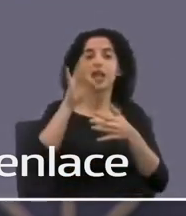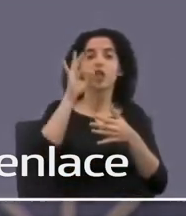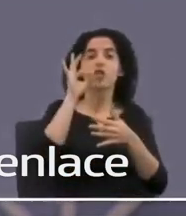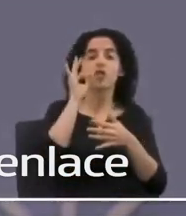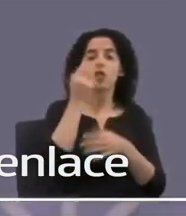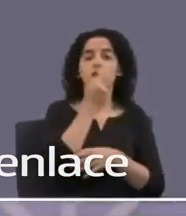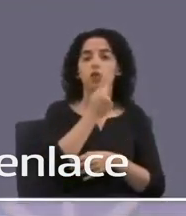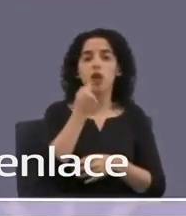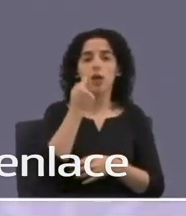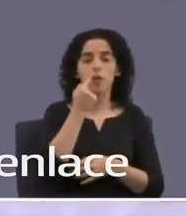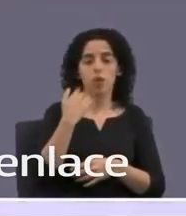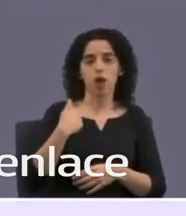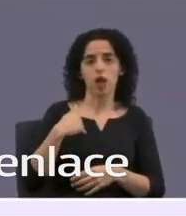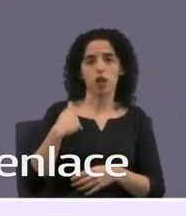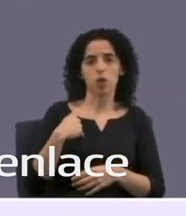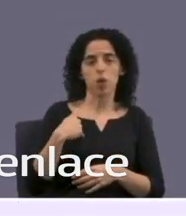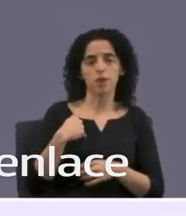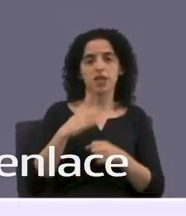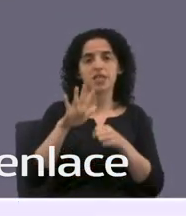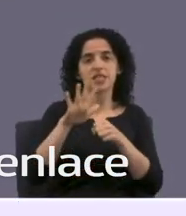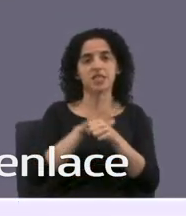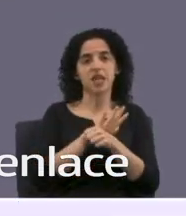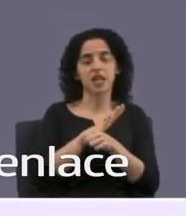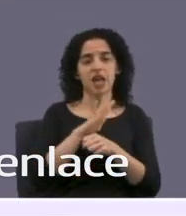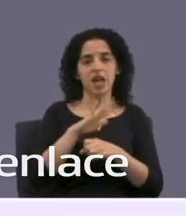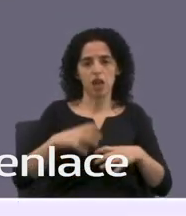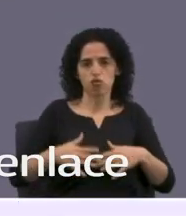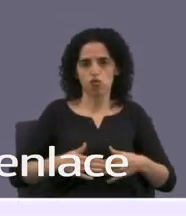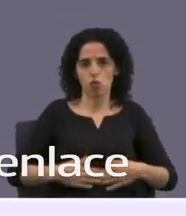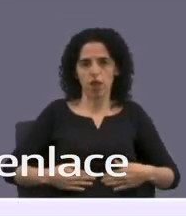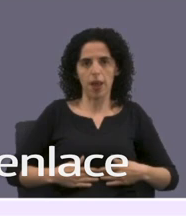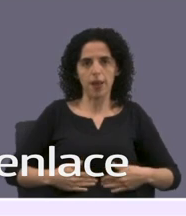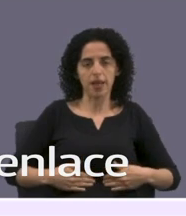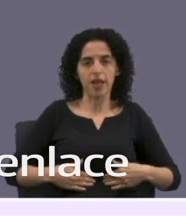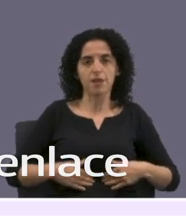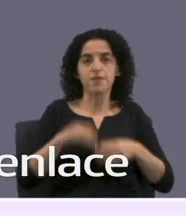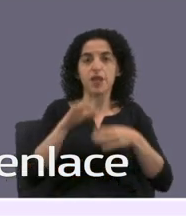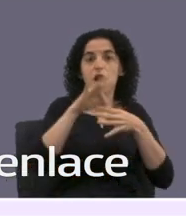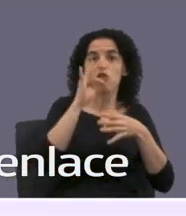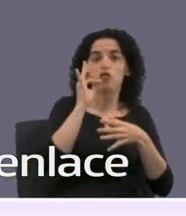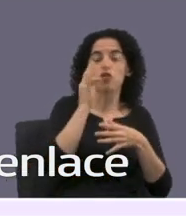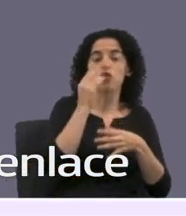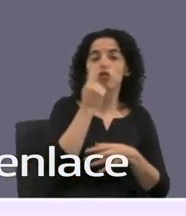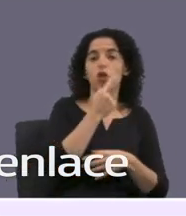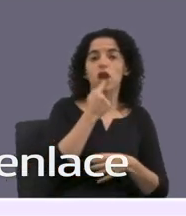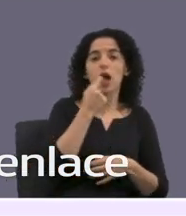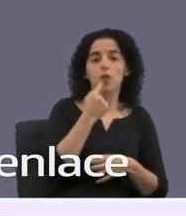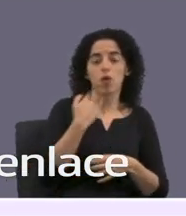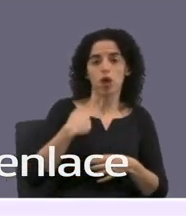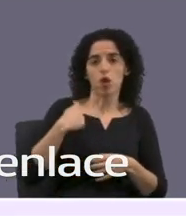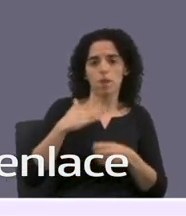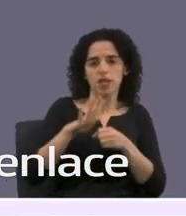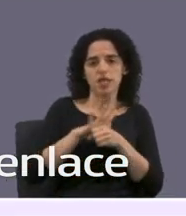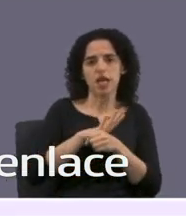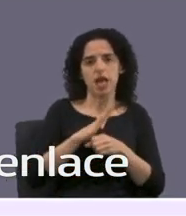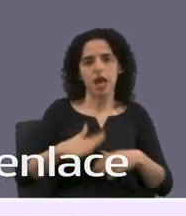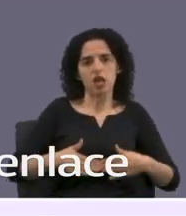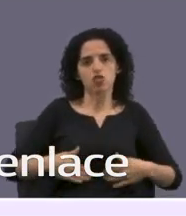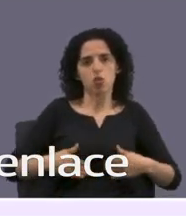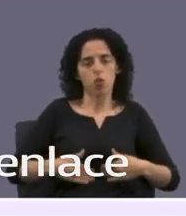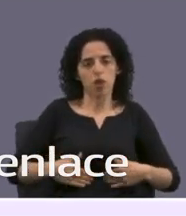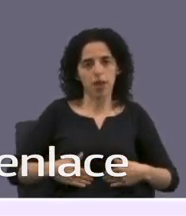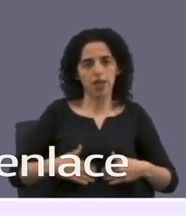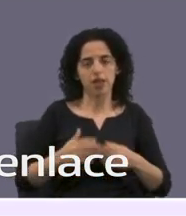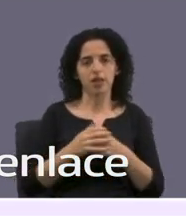del fruto de la boca del hombre se llenará su vientre. Del fruto de la boca del hombre